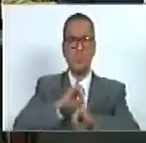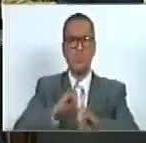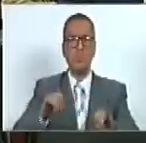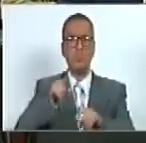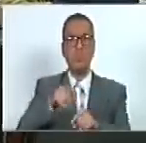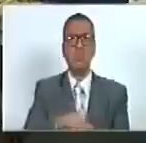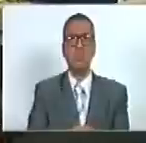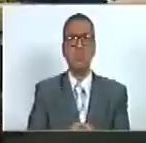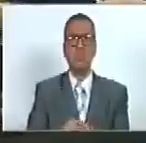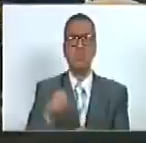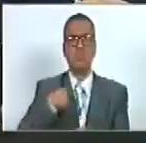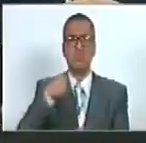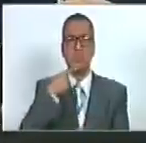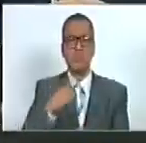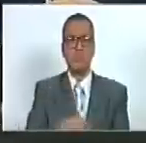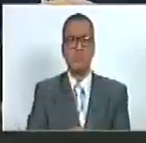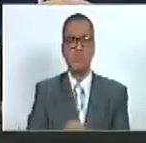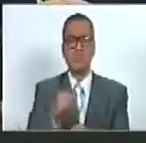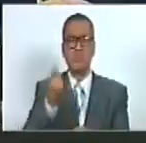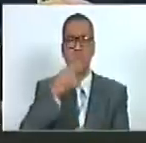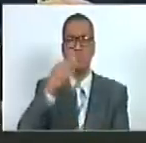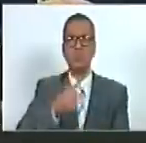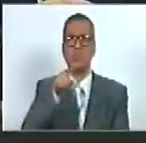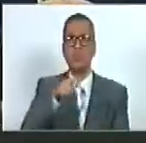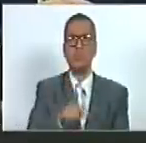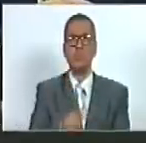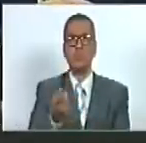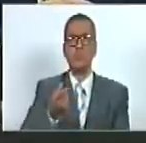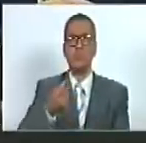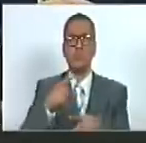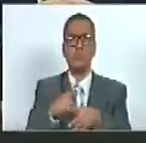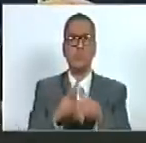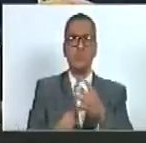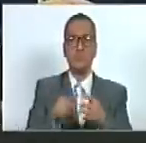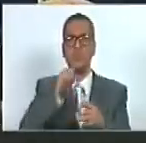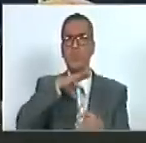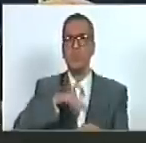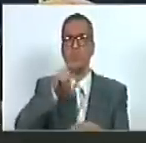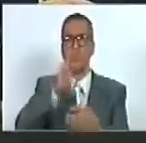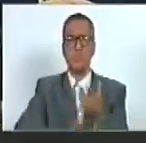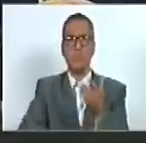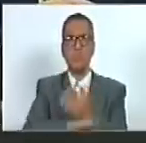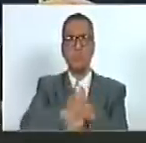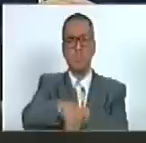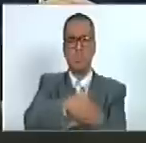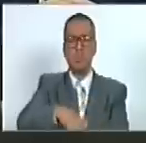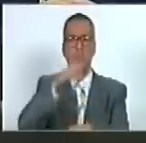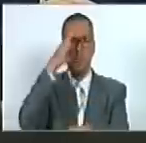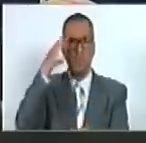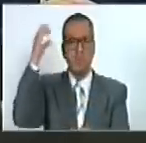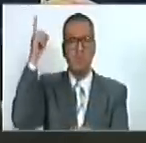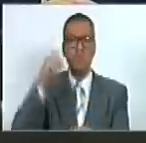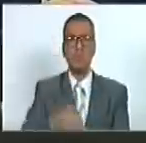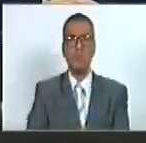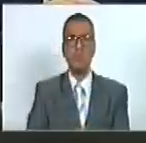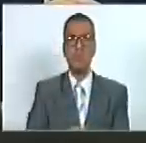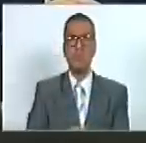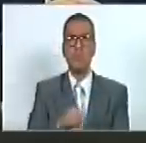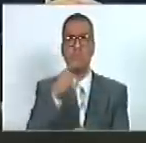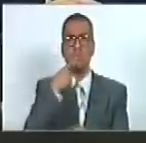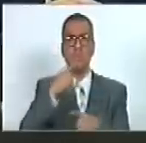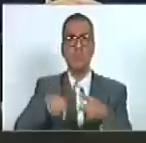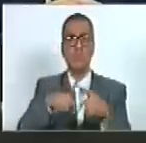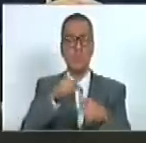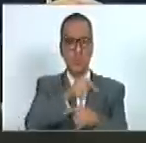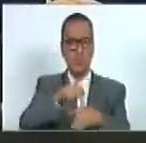inclusive de que ciertamente nosotros estoicamente nos vamos por esas calles de Dios yendo al encuentro